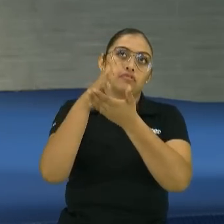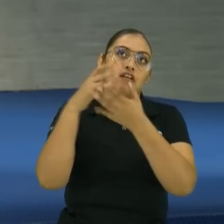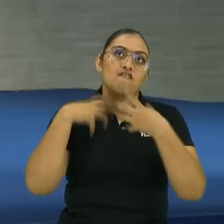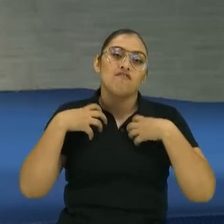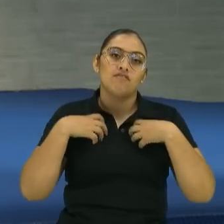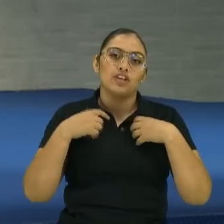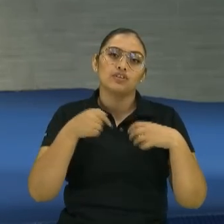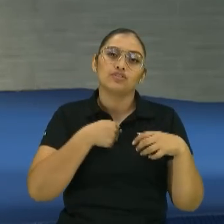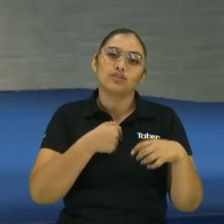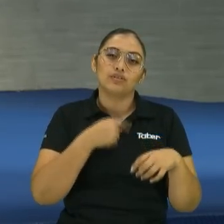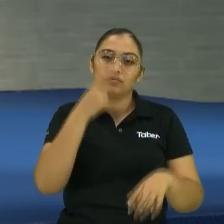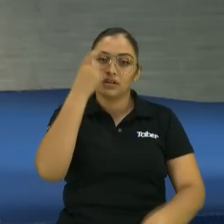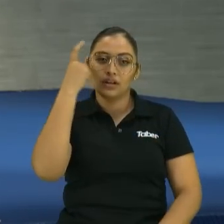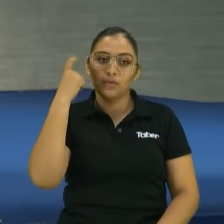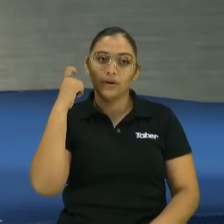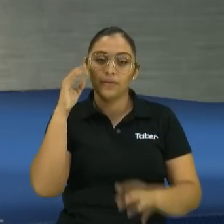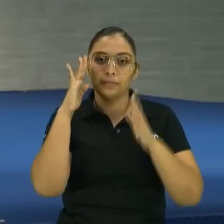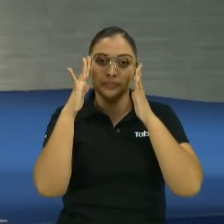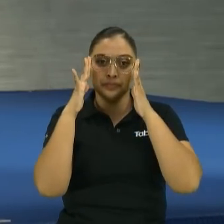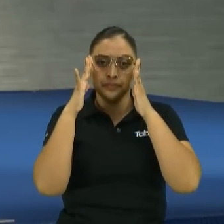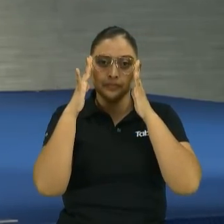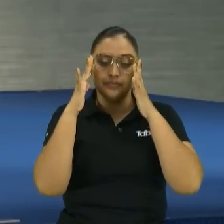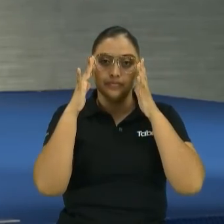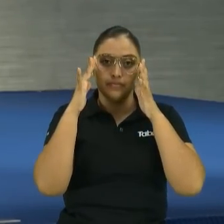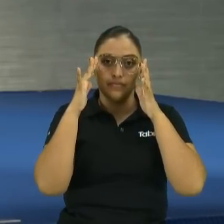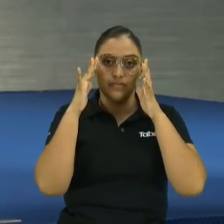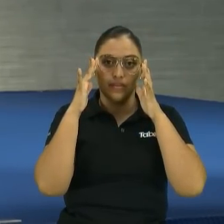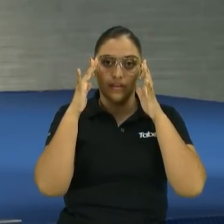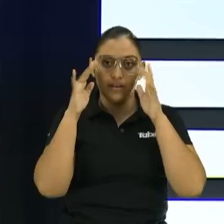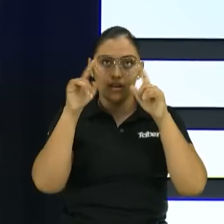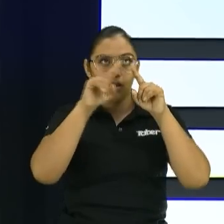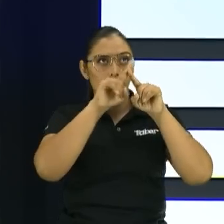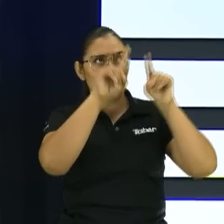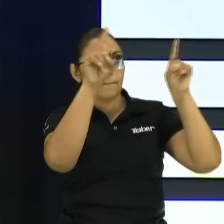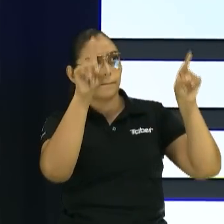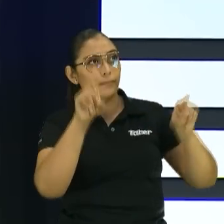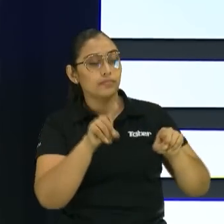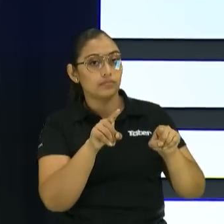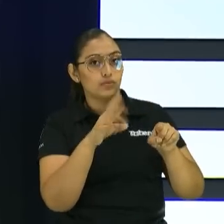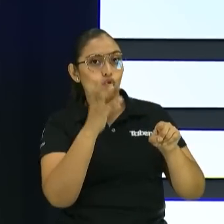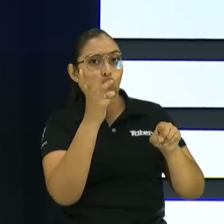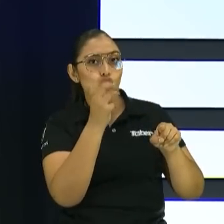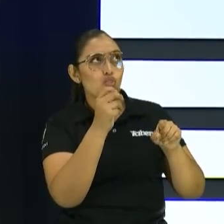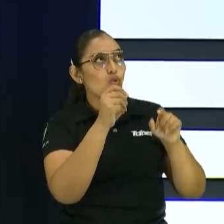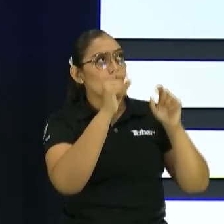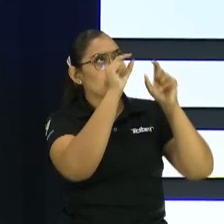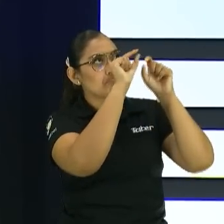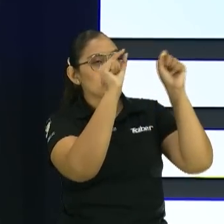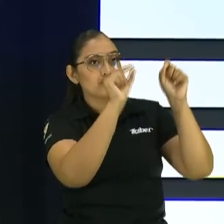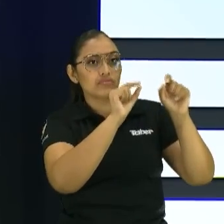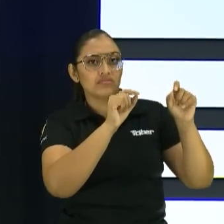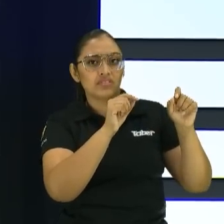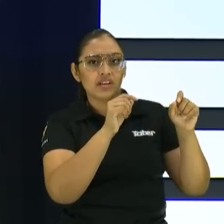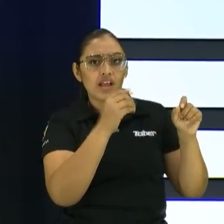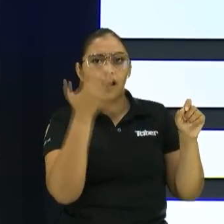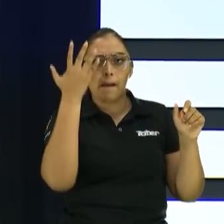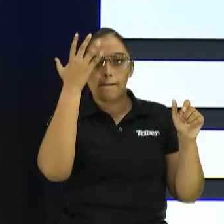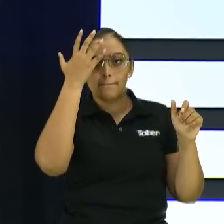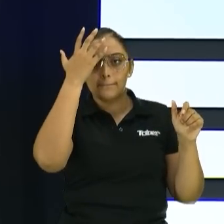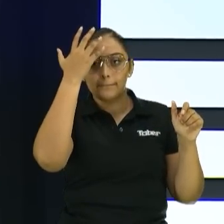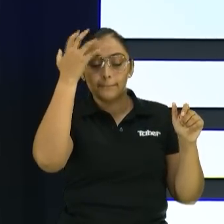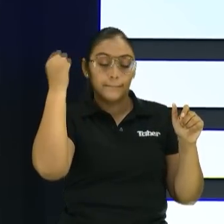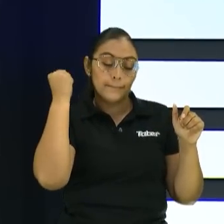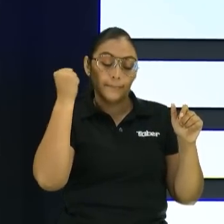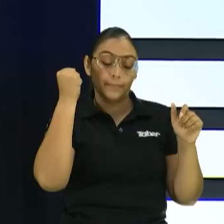cuadros se recuerdan ustedes los cuadros con números que les compraban sí Y estos cuadros estaban en blanco y negro